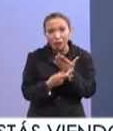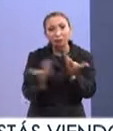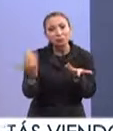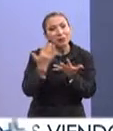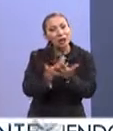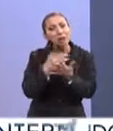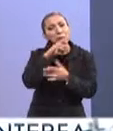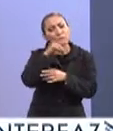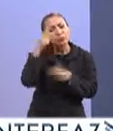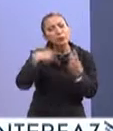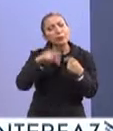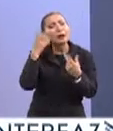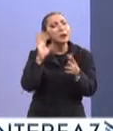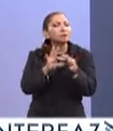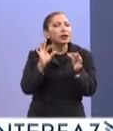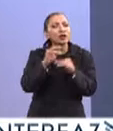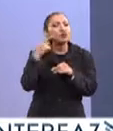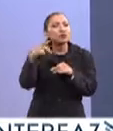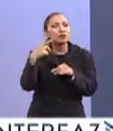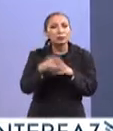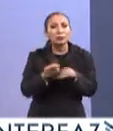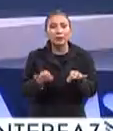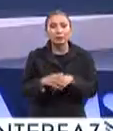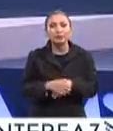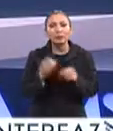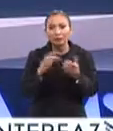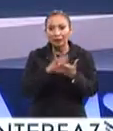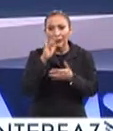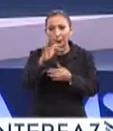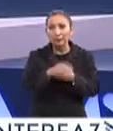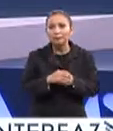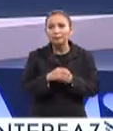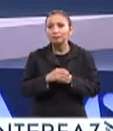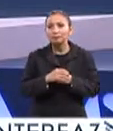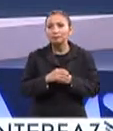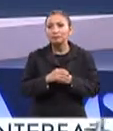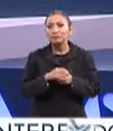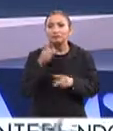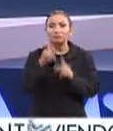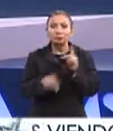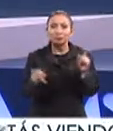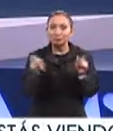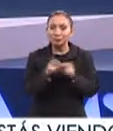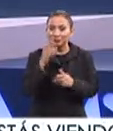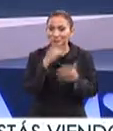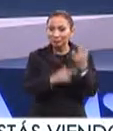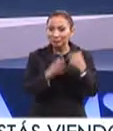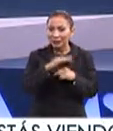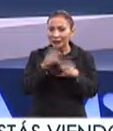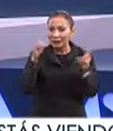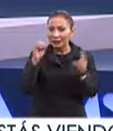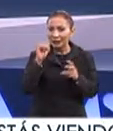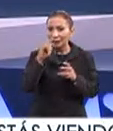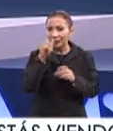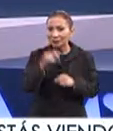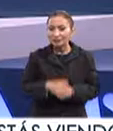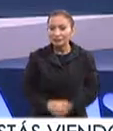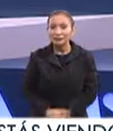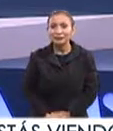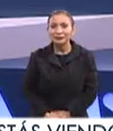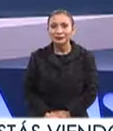y los esperamos muy pronto para seguir platicando de sus proyectos. Muchas gracias. Gracias. Vamos a hacer una breve pausa y regresamos con más temas en Interfaz.